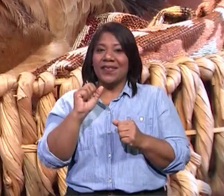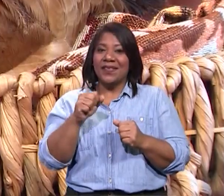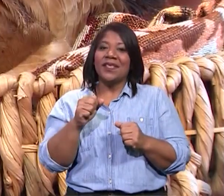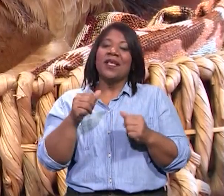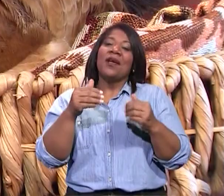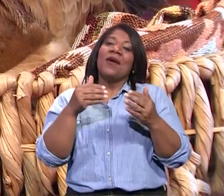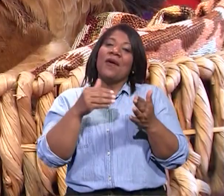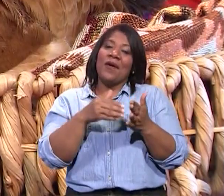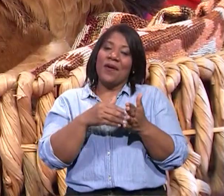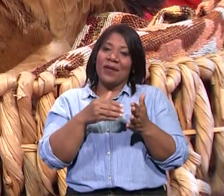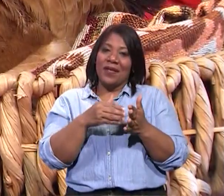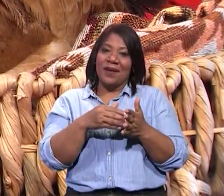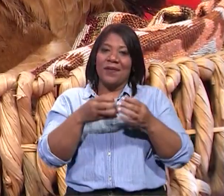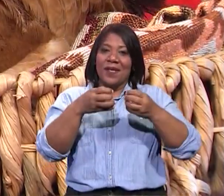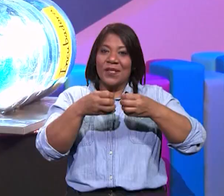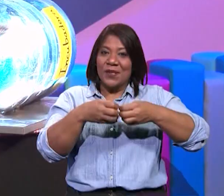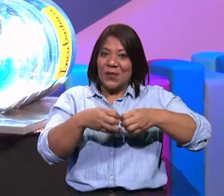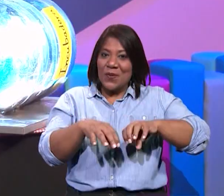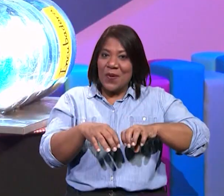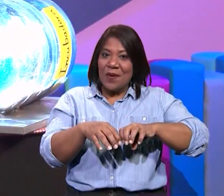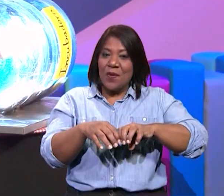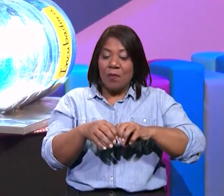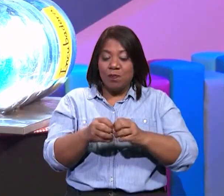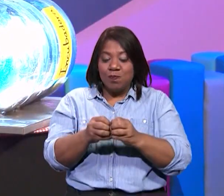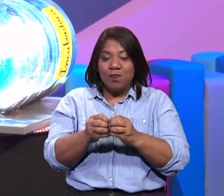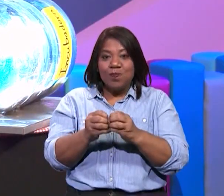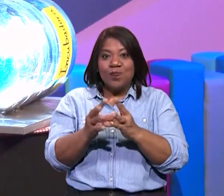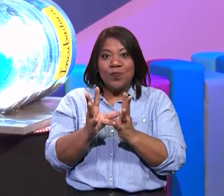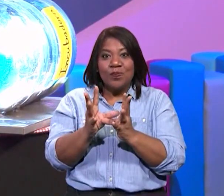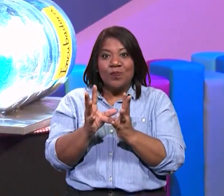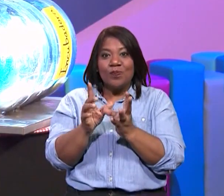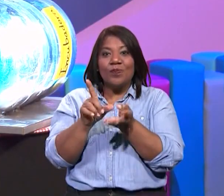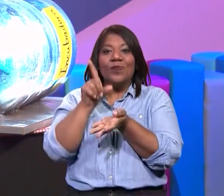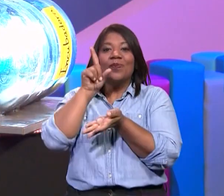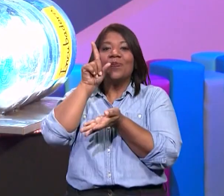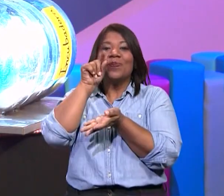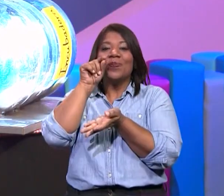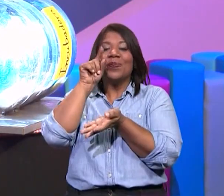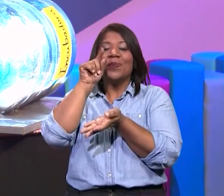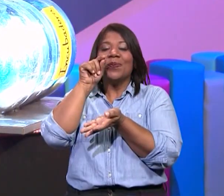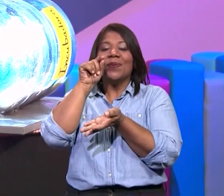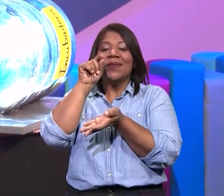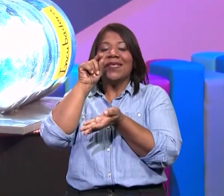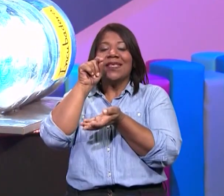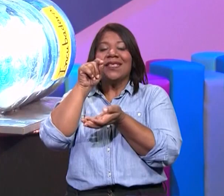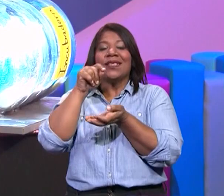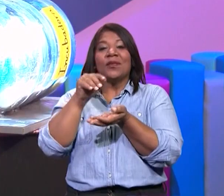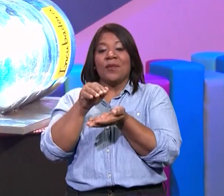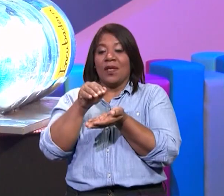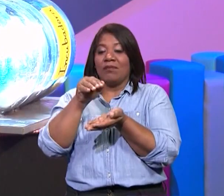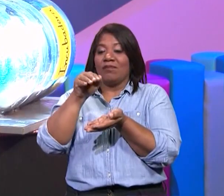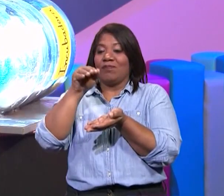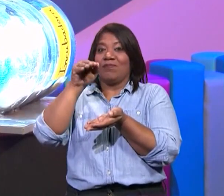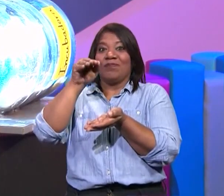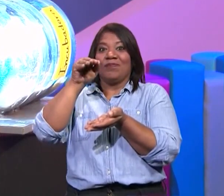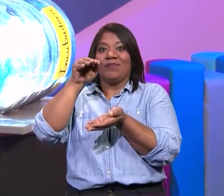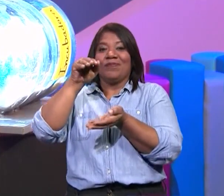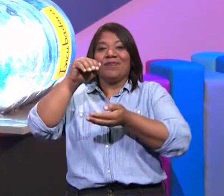repite nuevamente. Muy bien. Vamos a meterlo aquí adentro para que no se salga. En